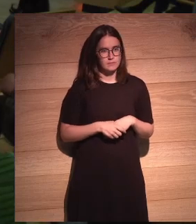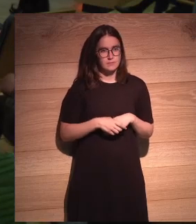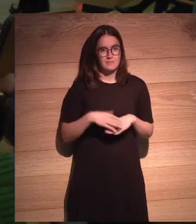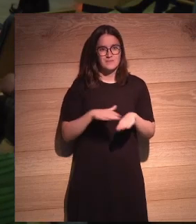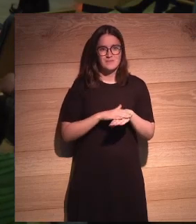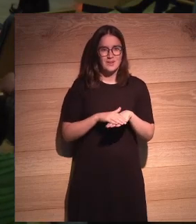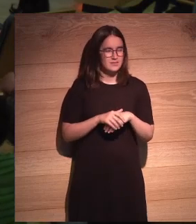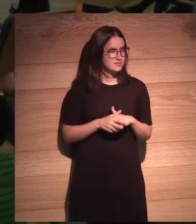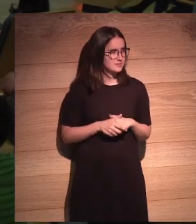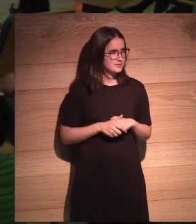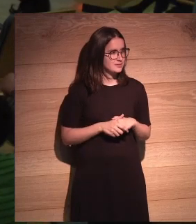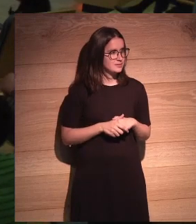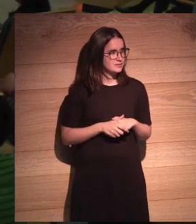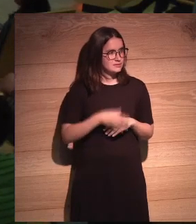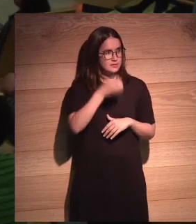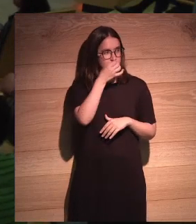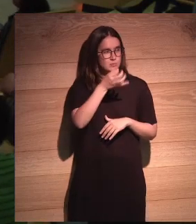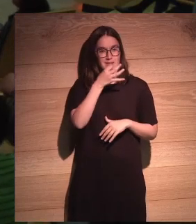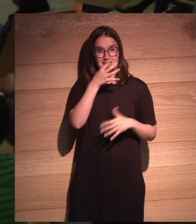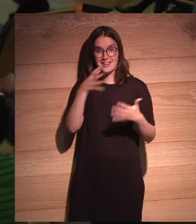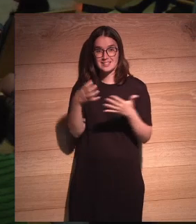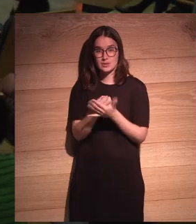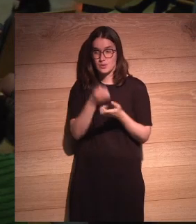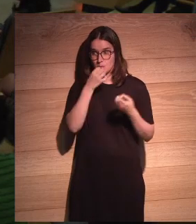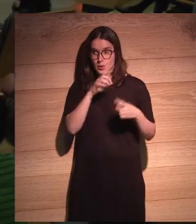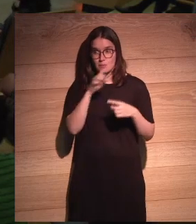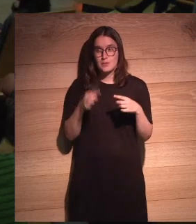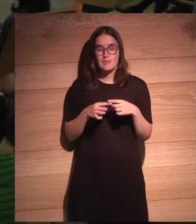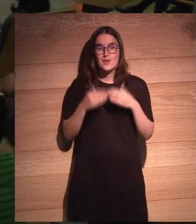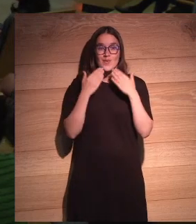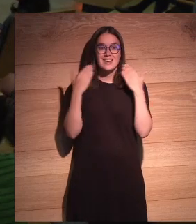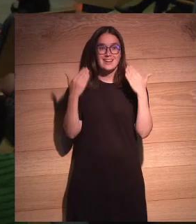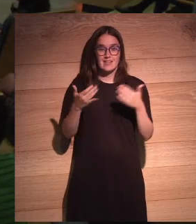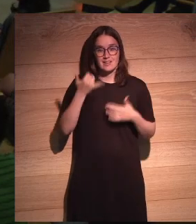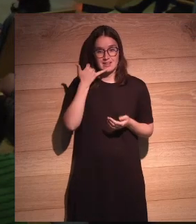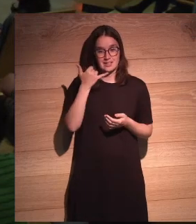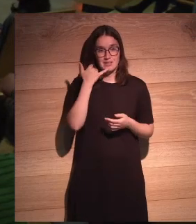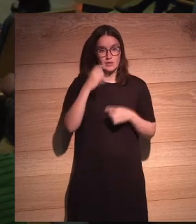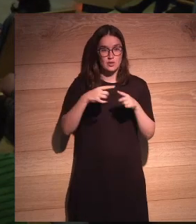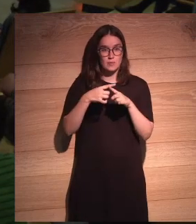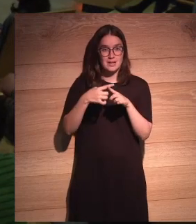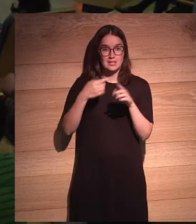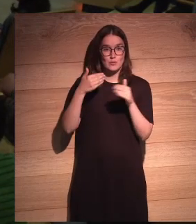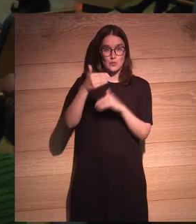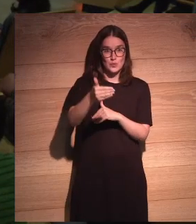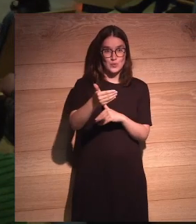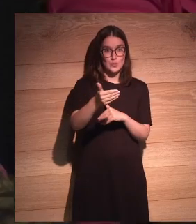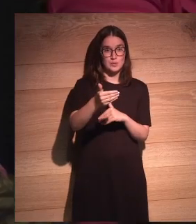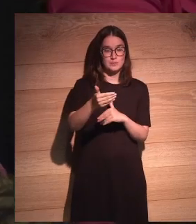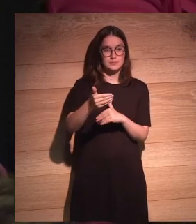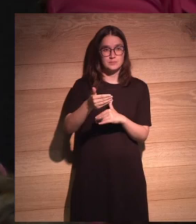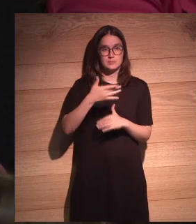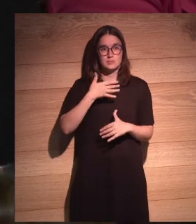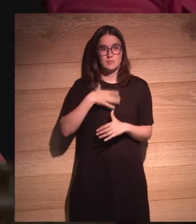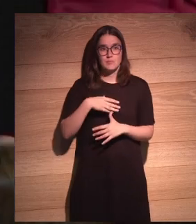Perdón. Al revés. Buenas tardes a todos. Bueno, en primer lugar, agradecer a Telefónica y a Profuturo